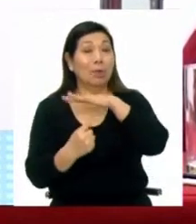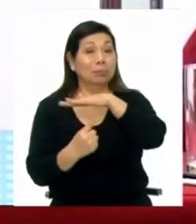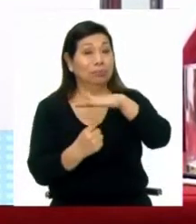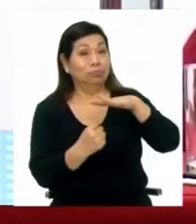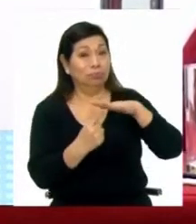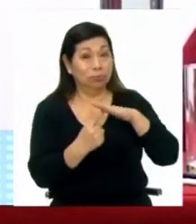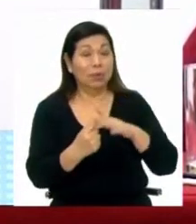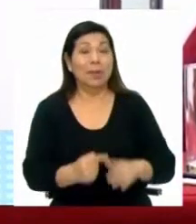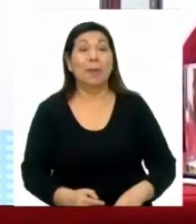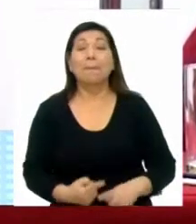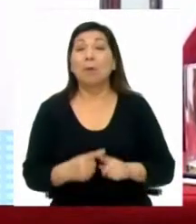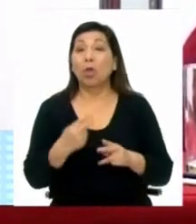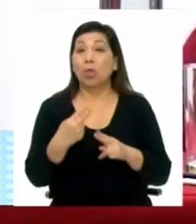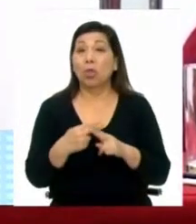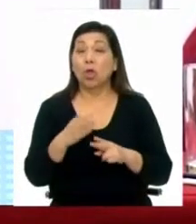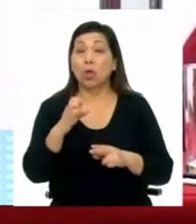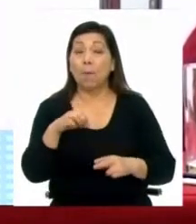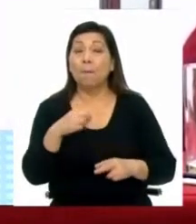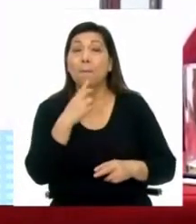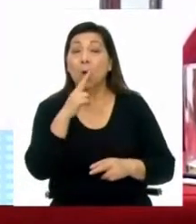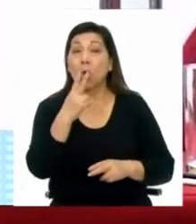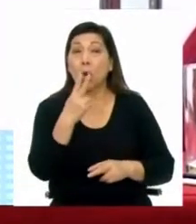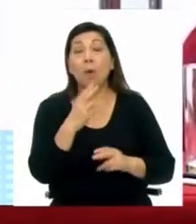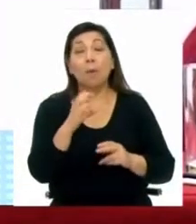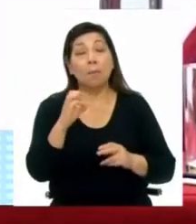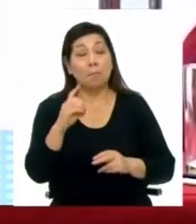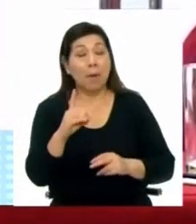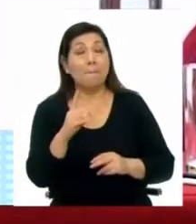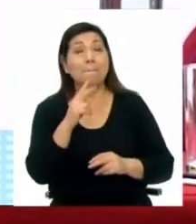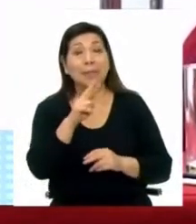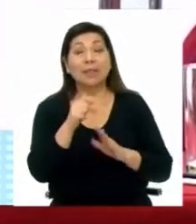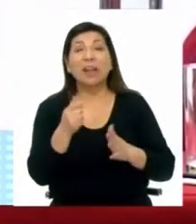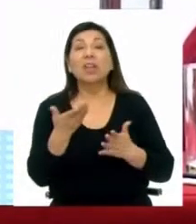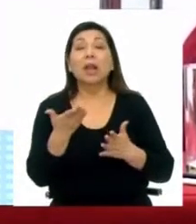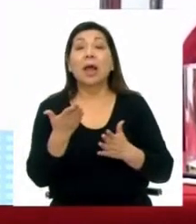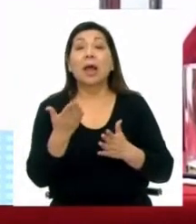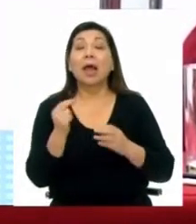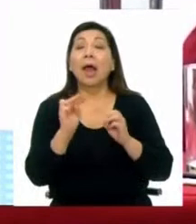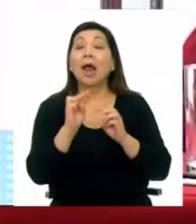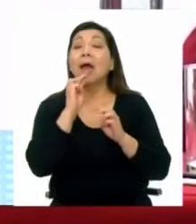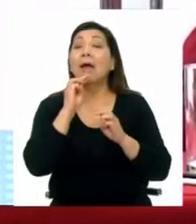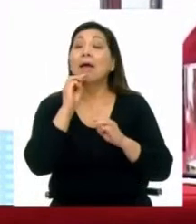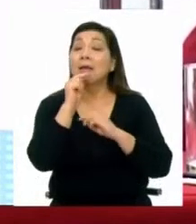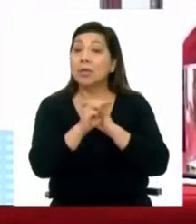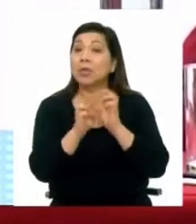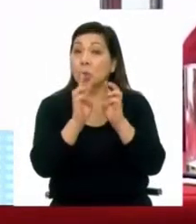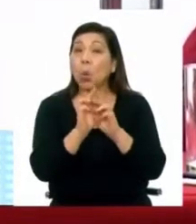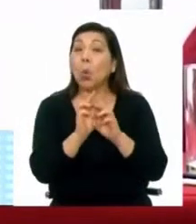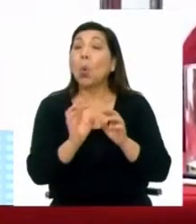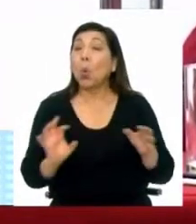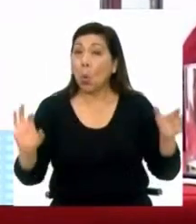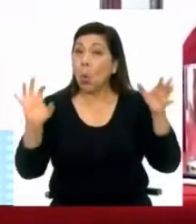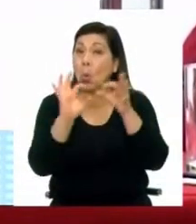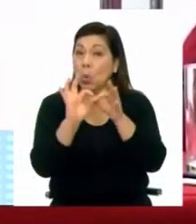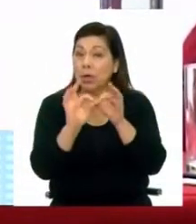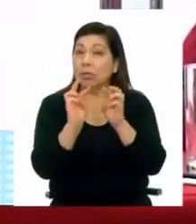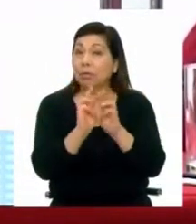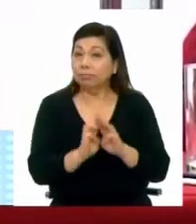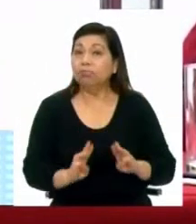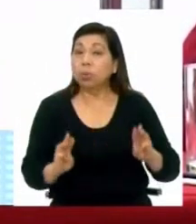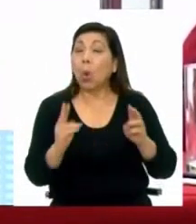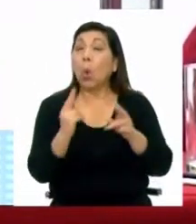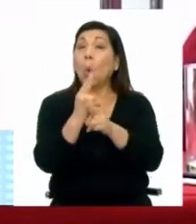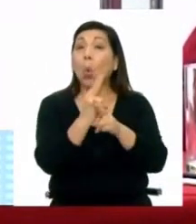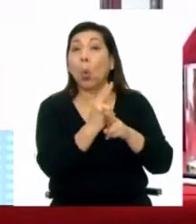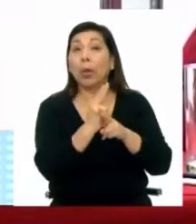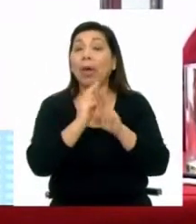Climático, denominado COP26 de las Naciones Unidas, donde se habla mucho sobre el